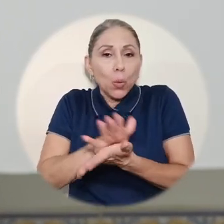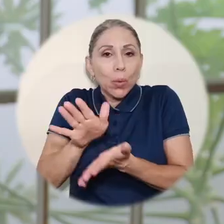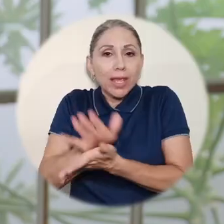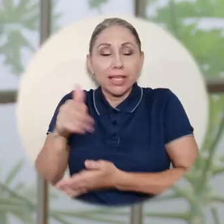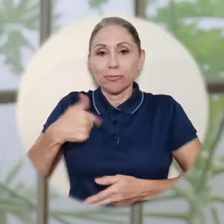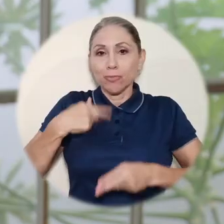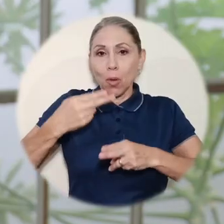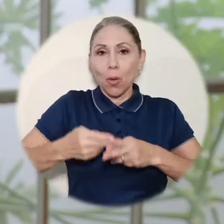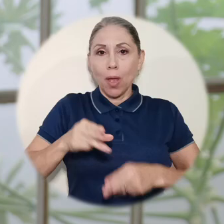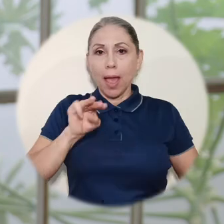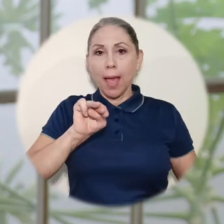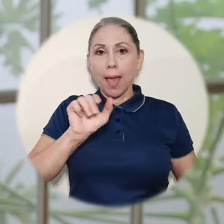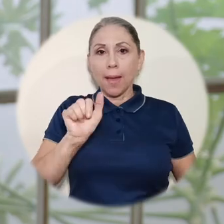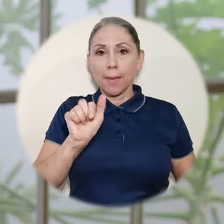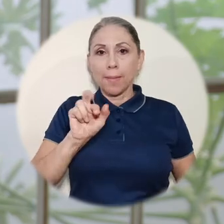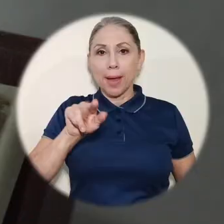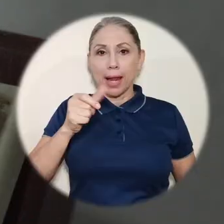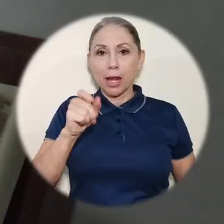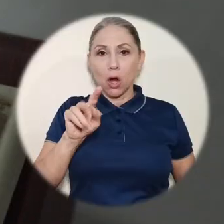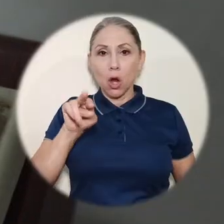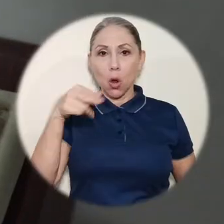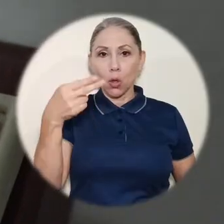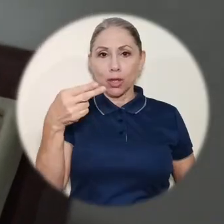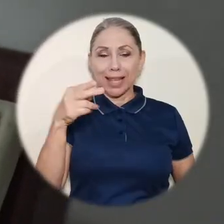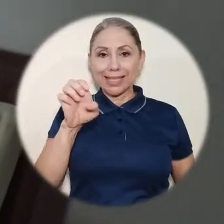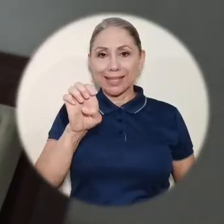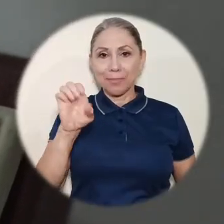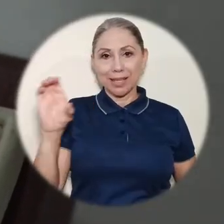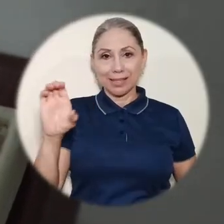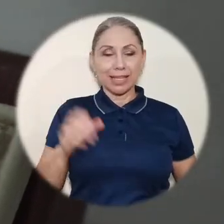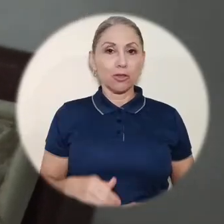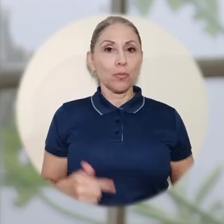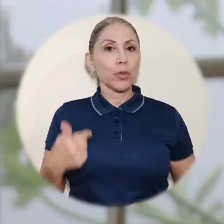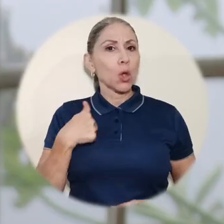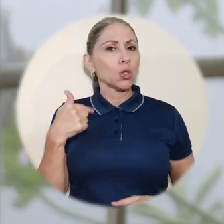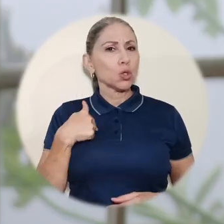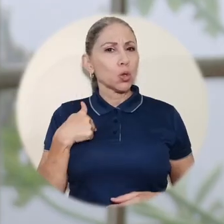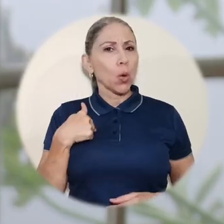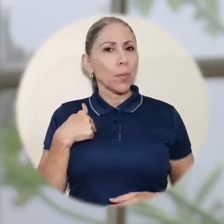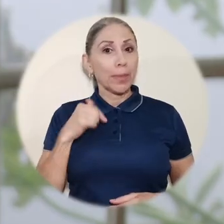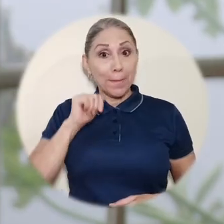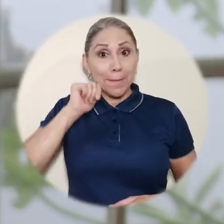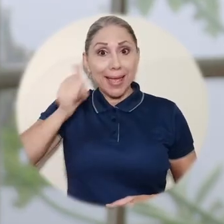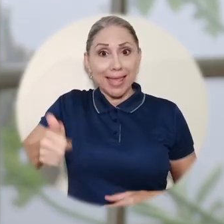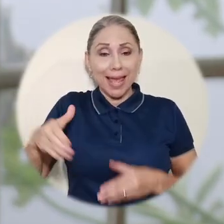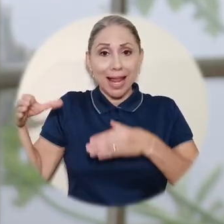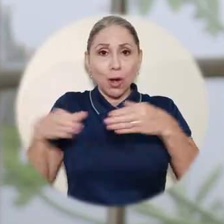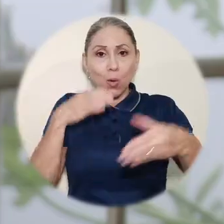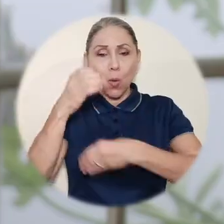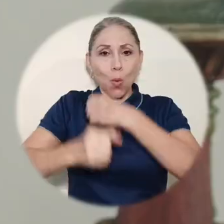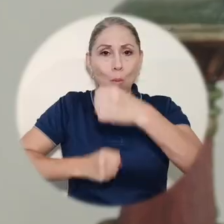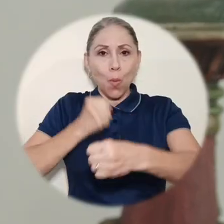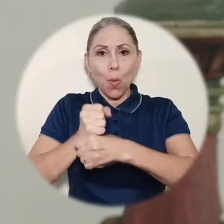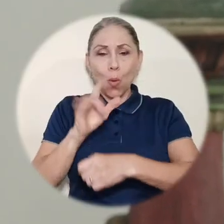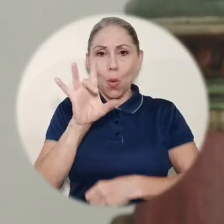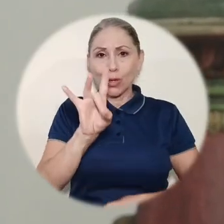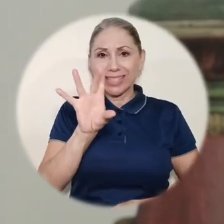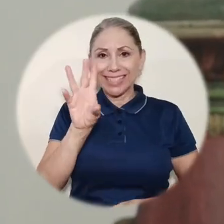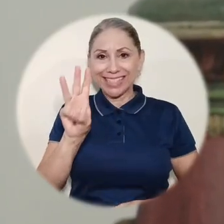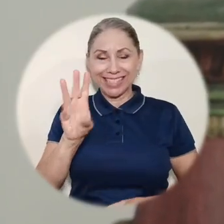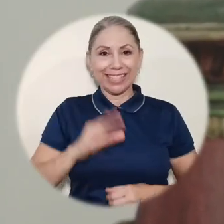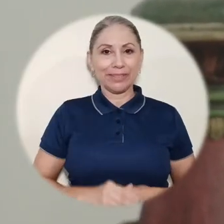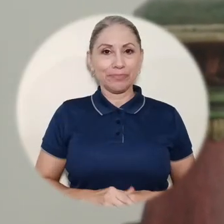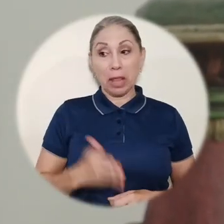llamo Margot Escamilla Castillo. Cumplo 86 años mañana. De